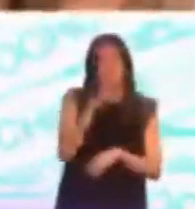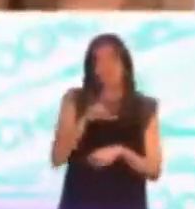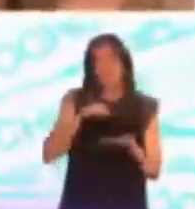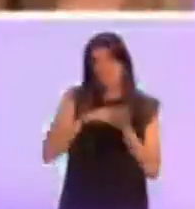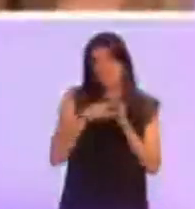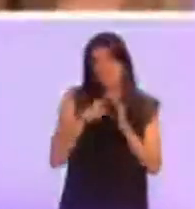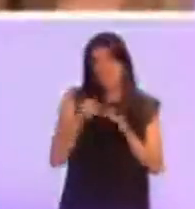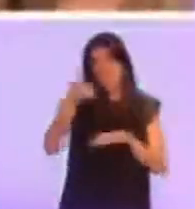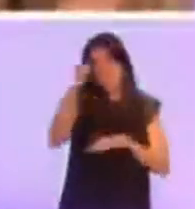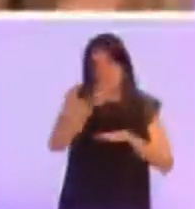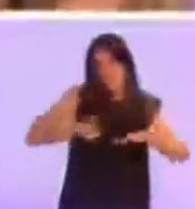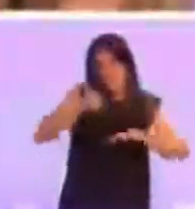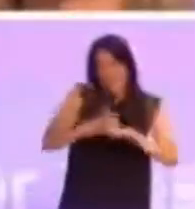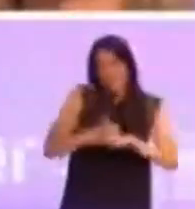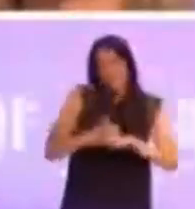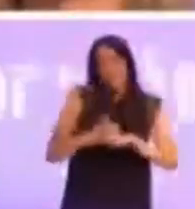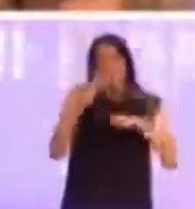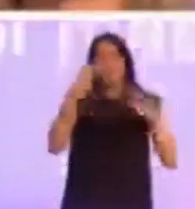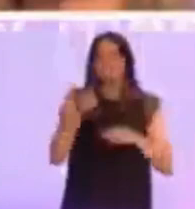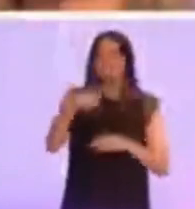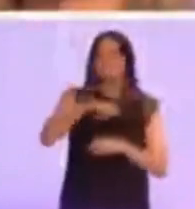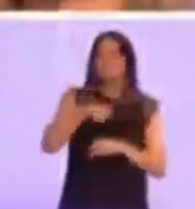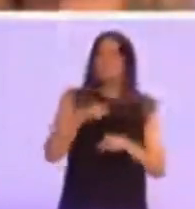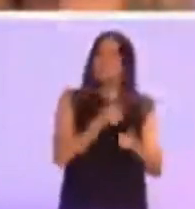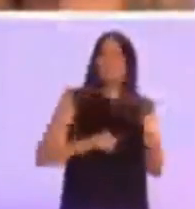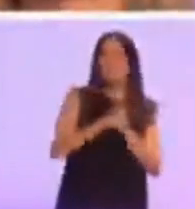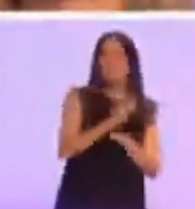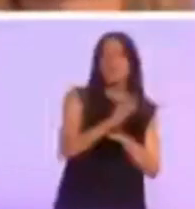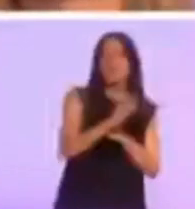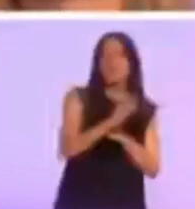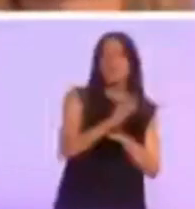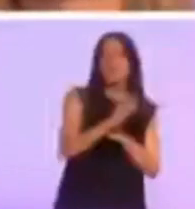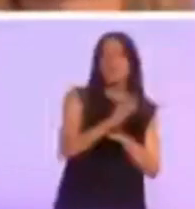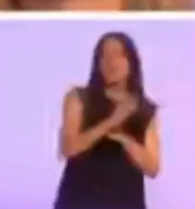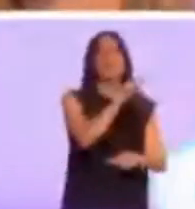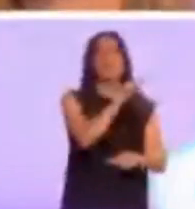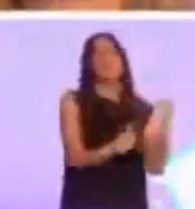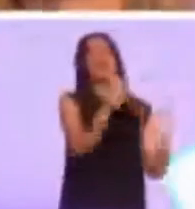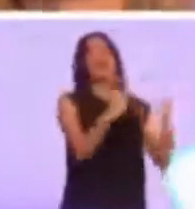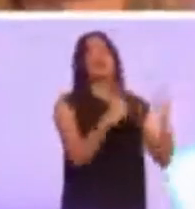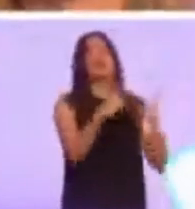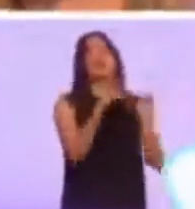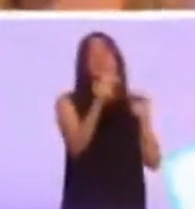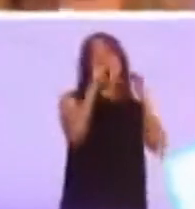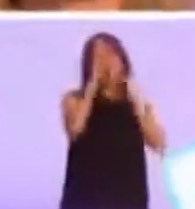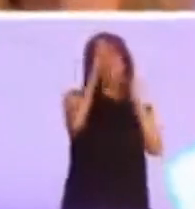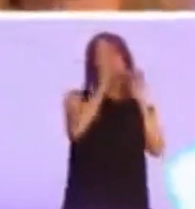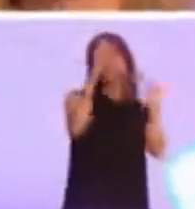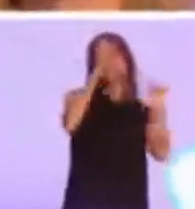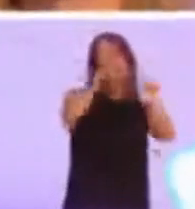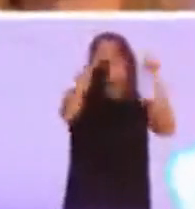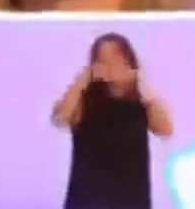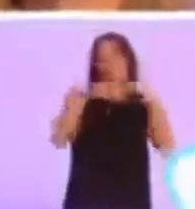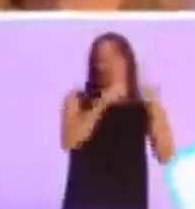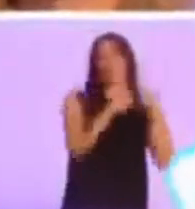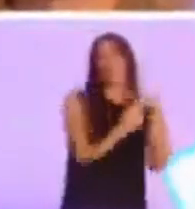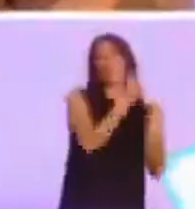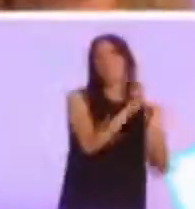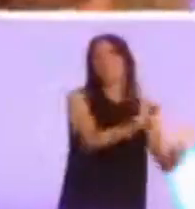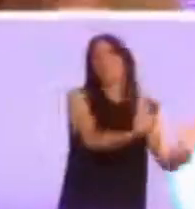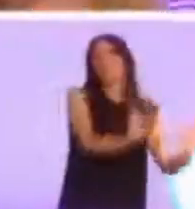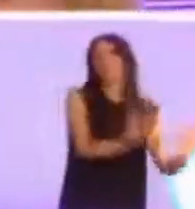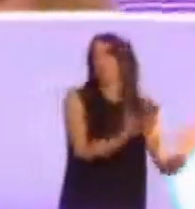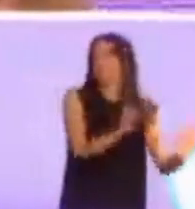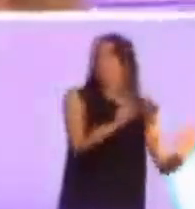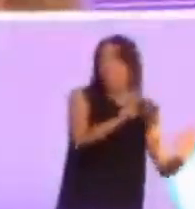nuestra prioridad no es que unas pocas mujeres consigamos reventar los techos de cristal, que es muy importante. Nuestra